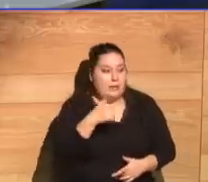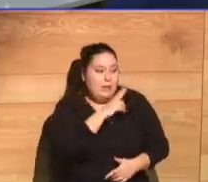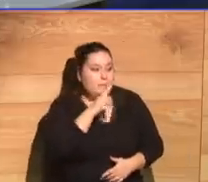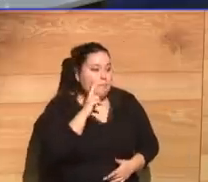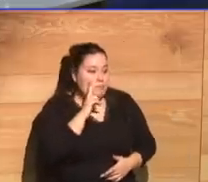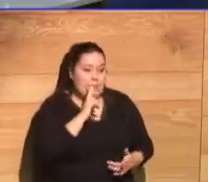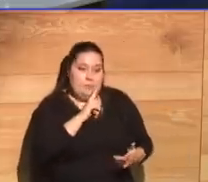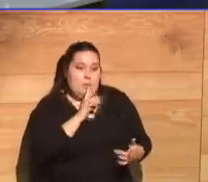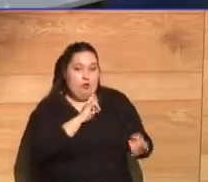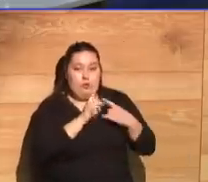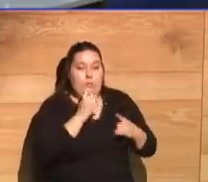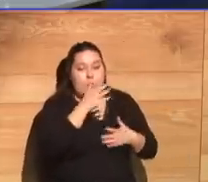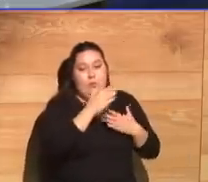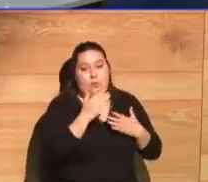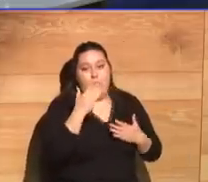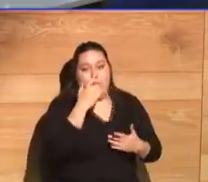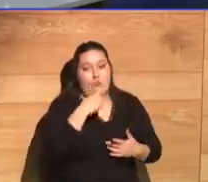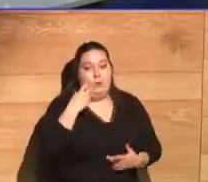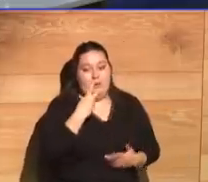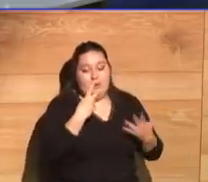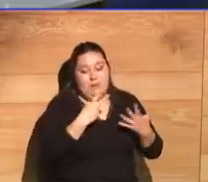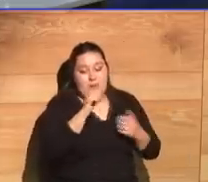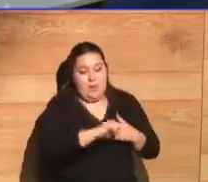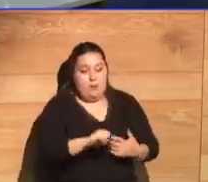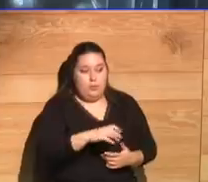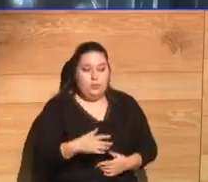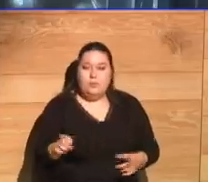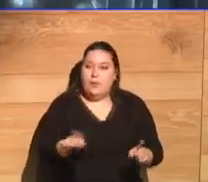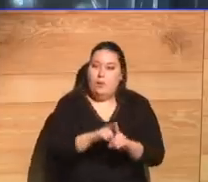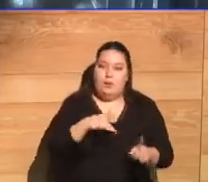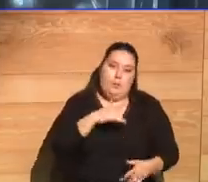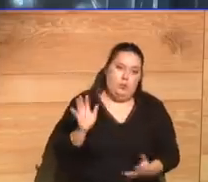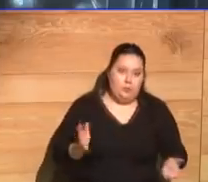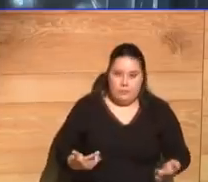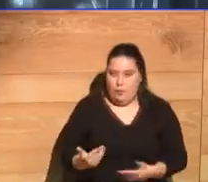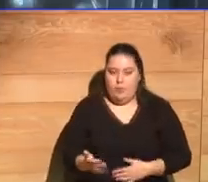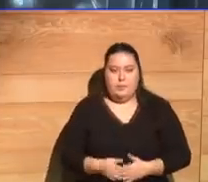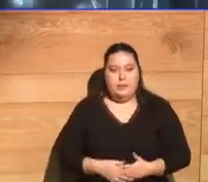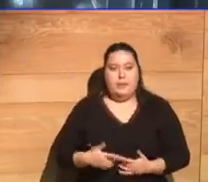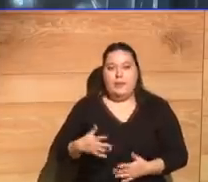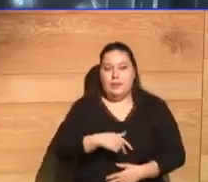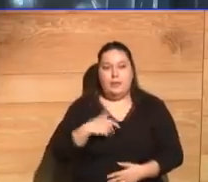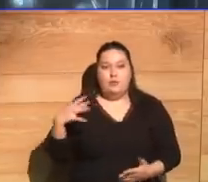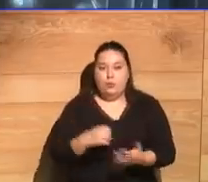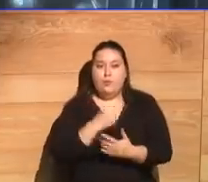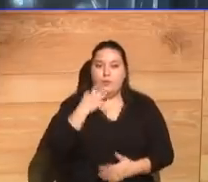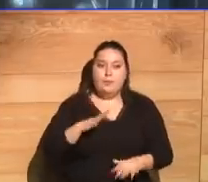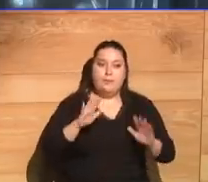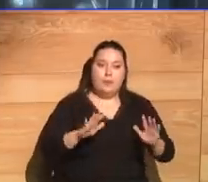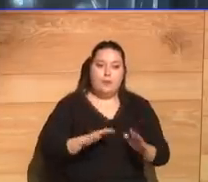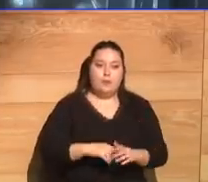imagínate, ya hablaremos lo del mundo removido. No, pero eso me da igual, porque es por amor. O sea, si a mí, me parece en general me parece bien todo